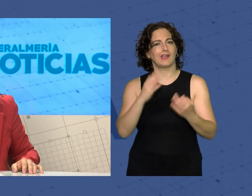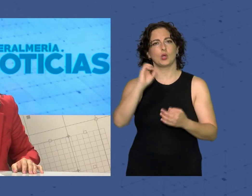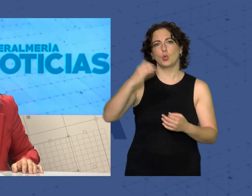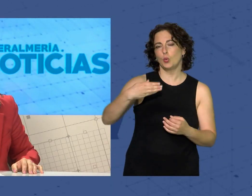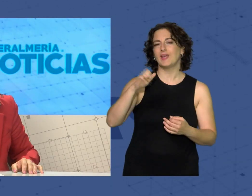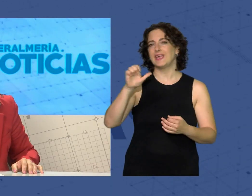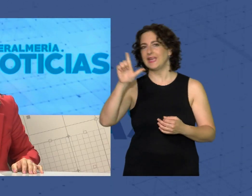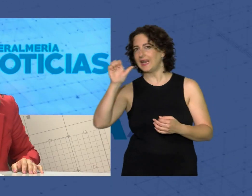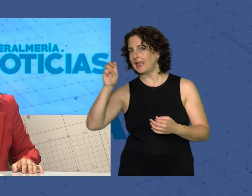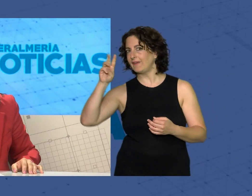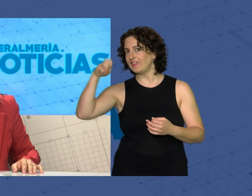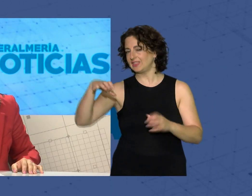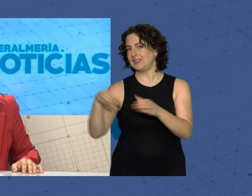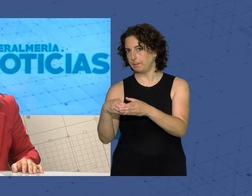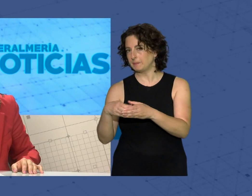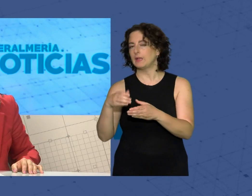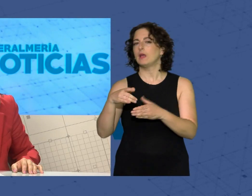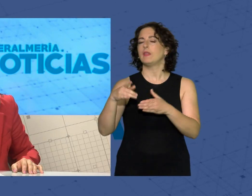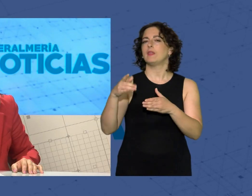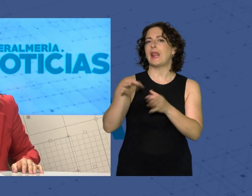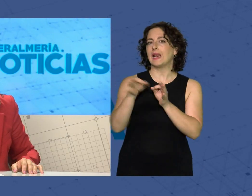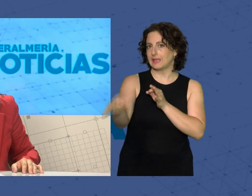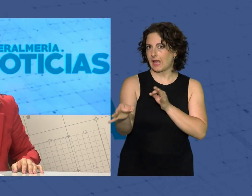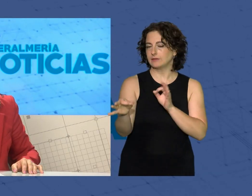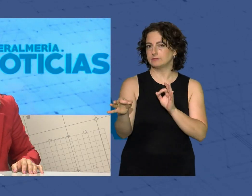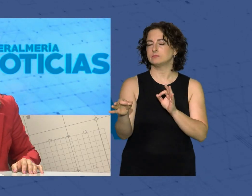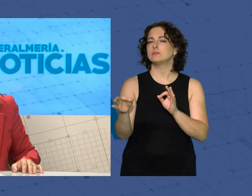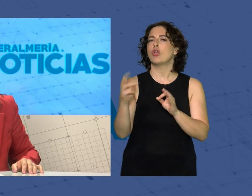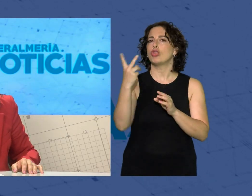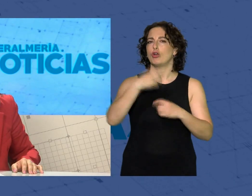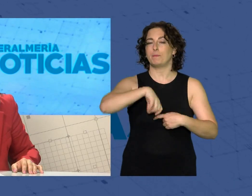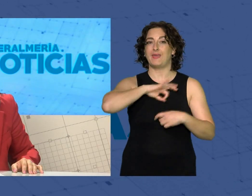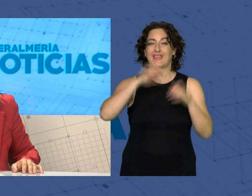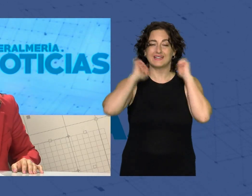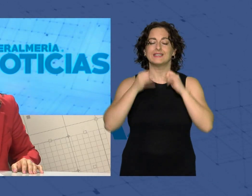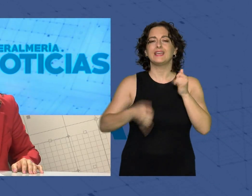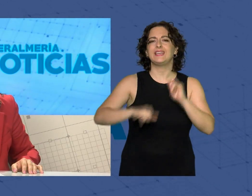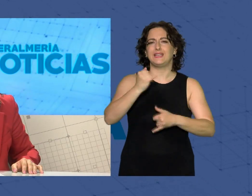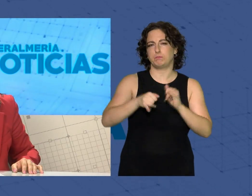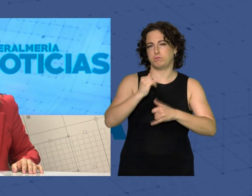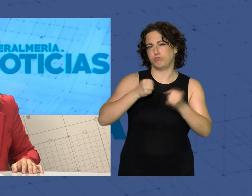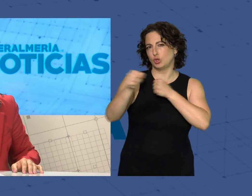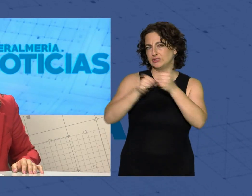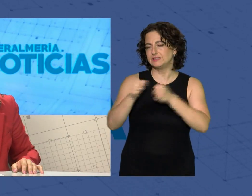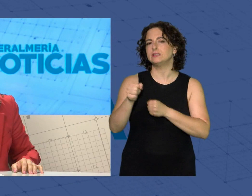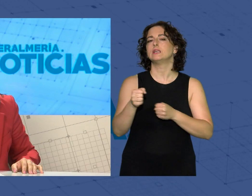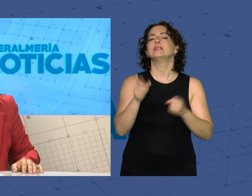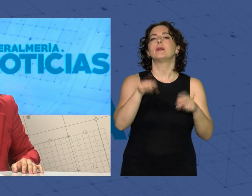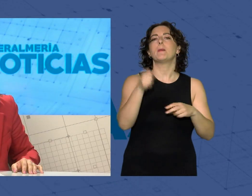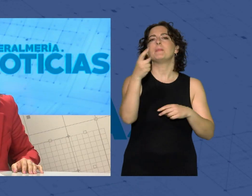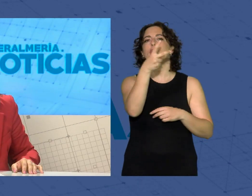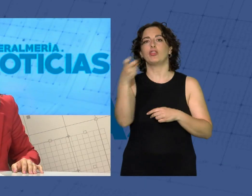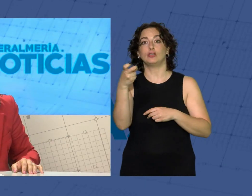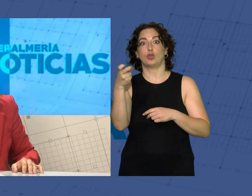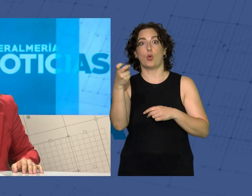Team Almería del Alquián que ha ganado dos medallas en el Campeonato de España de Kickboxing y los 1.200 jugadores de baloncesto que